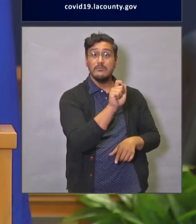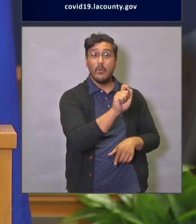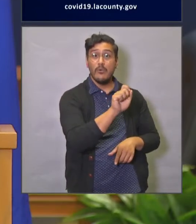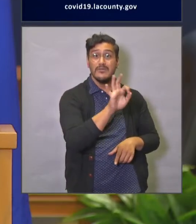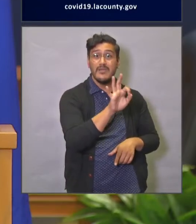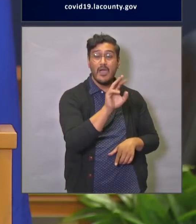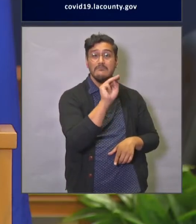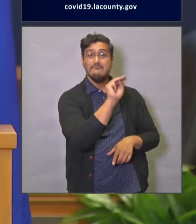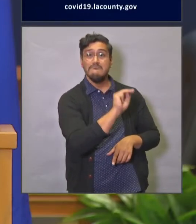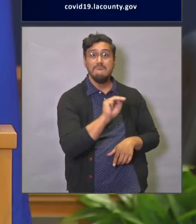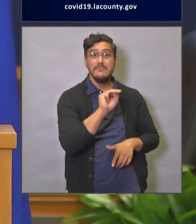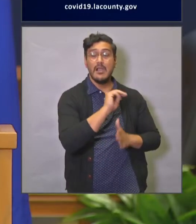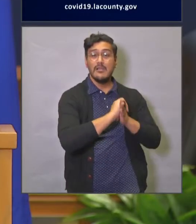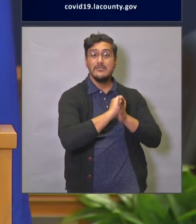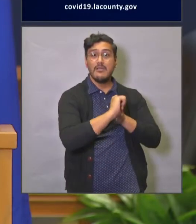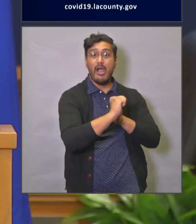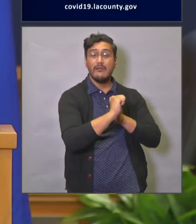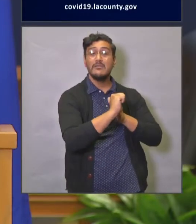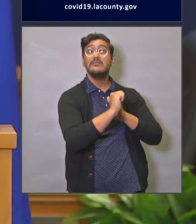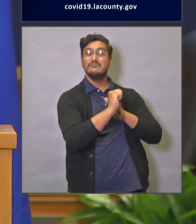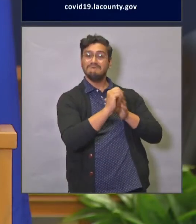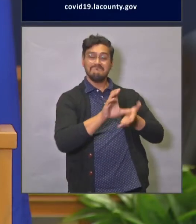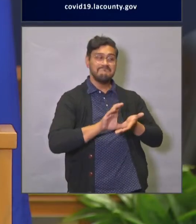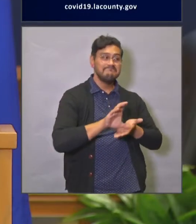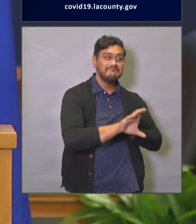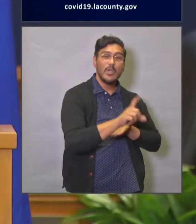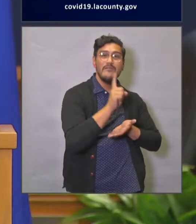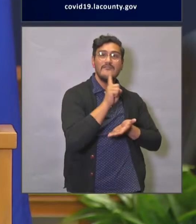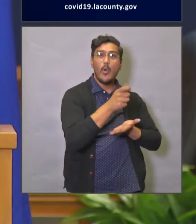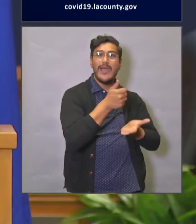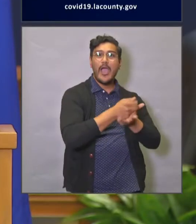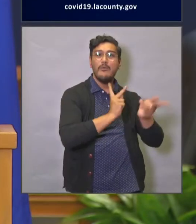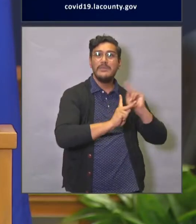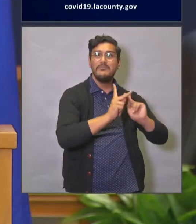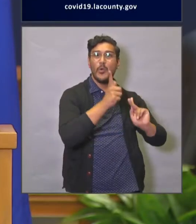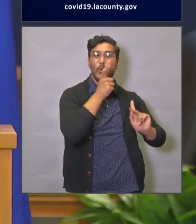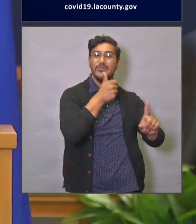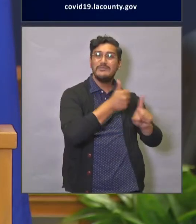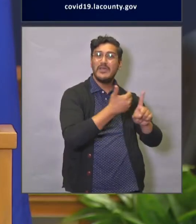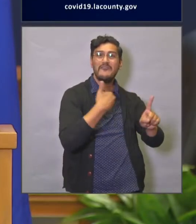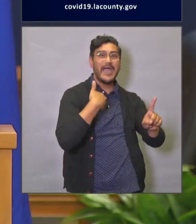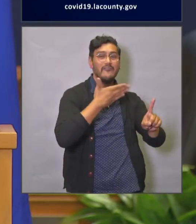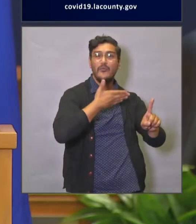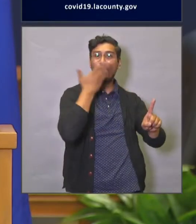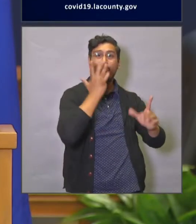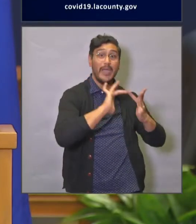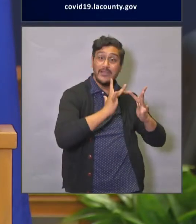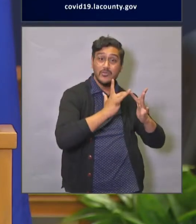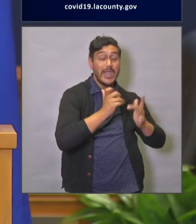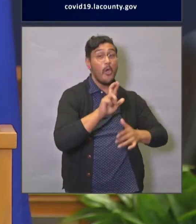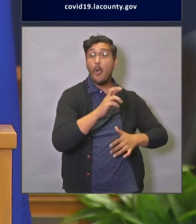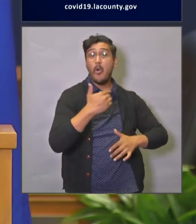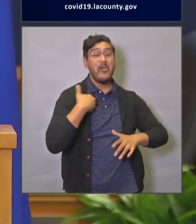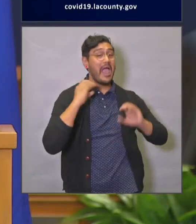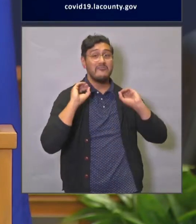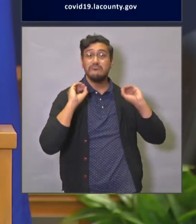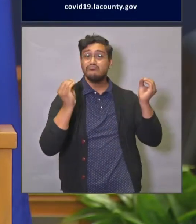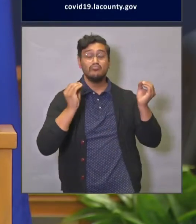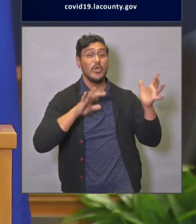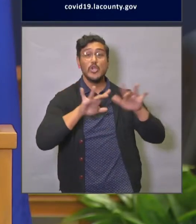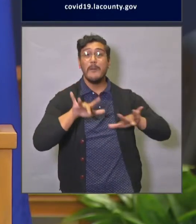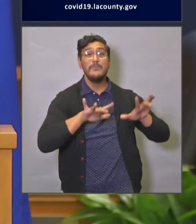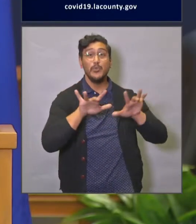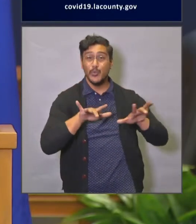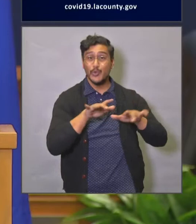$14.9 millones para ayudar a personas sin internet o computadoras en sus casas. La falta